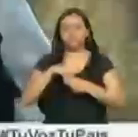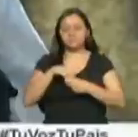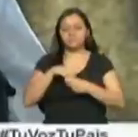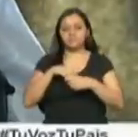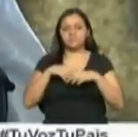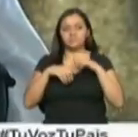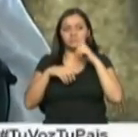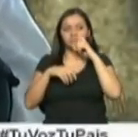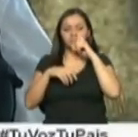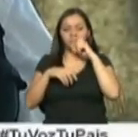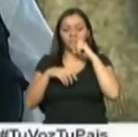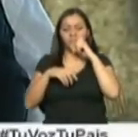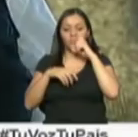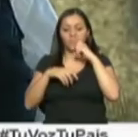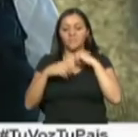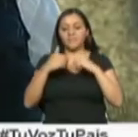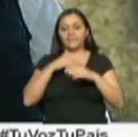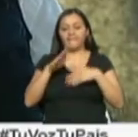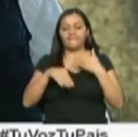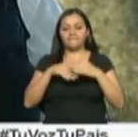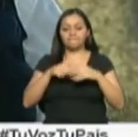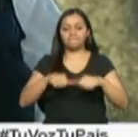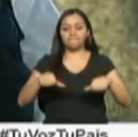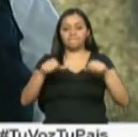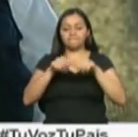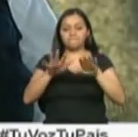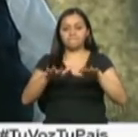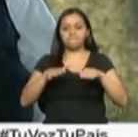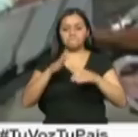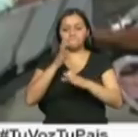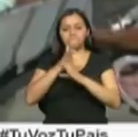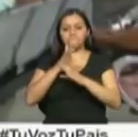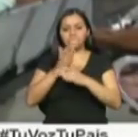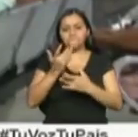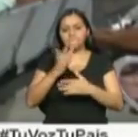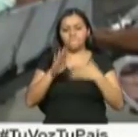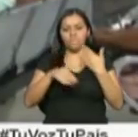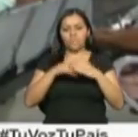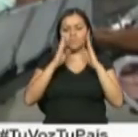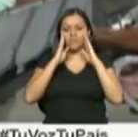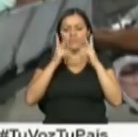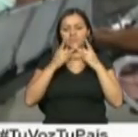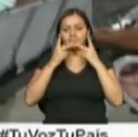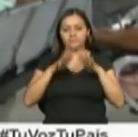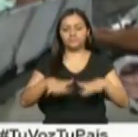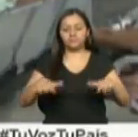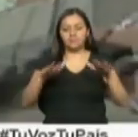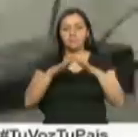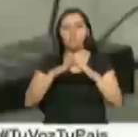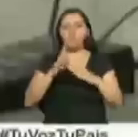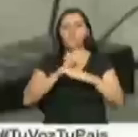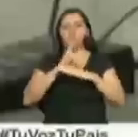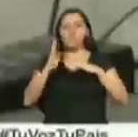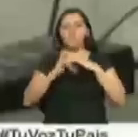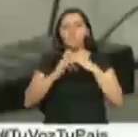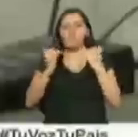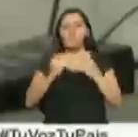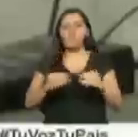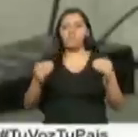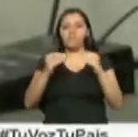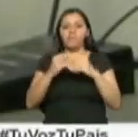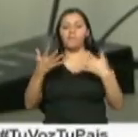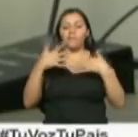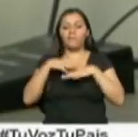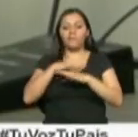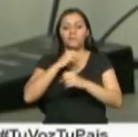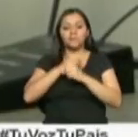derecha nuestra, que contará con áreas de espera y atención al público. Mientras que en el centro de Bahía de Caracas, obra que es parte del trabajo